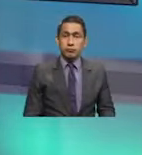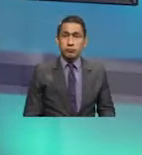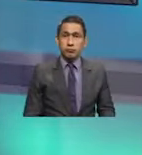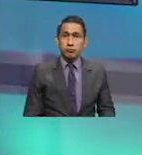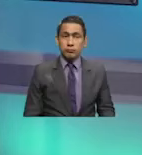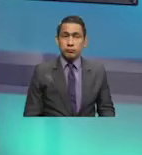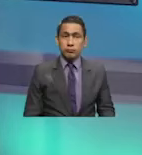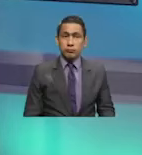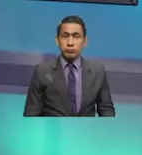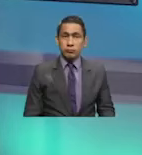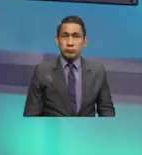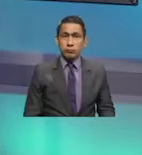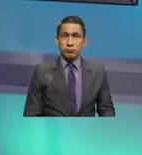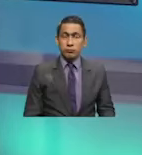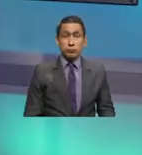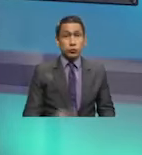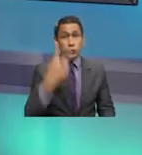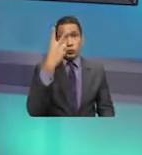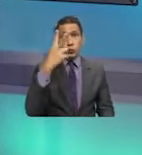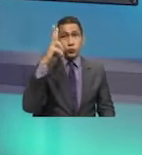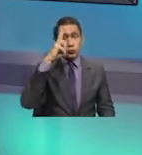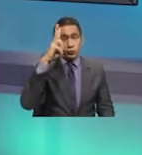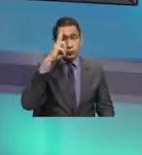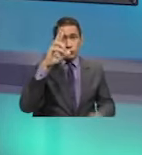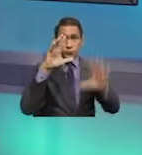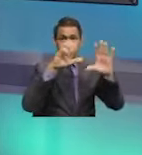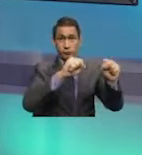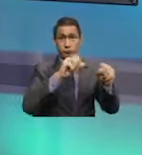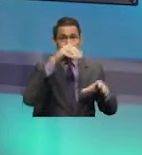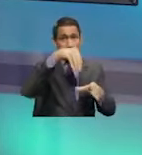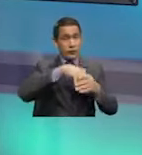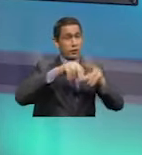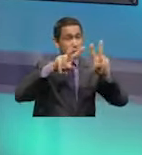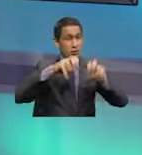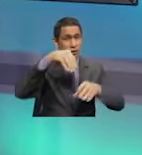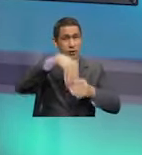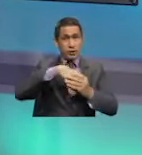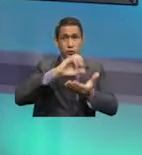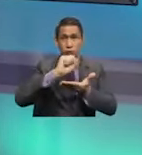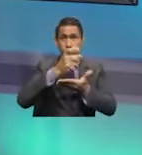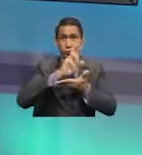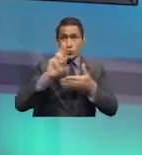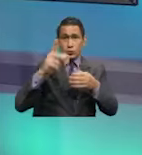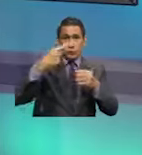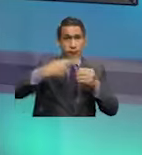2 presuntos terroristas fueron detenidos en un operativo en el sur de Quito.